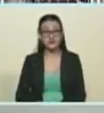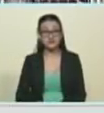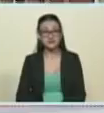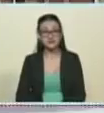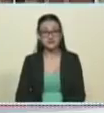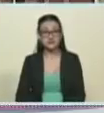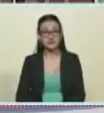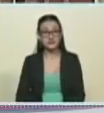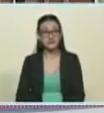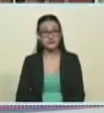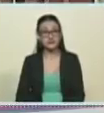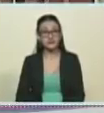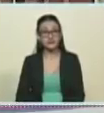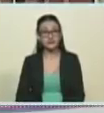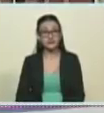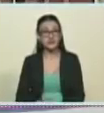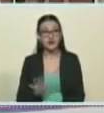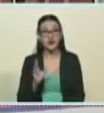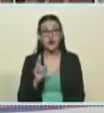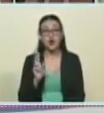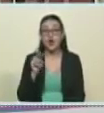No son ni, son independientes.